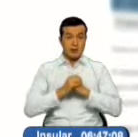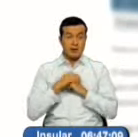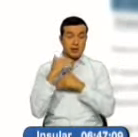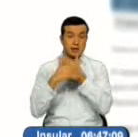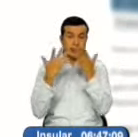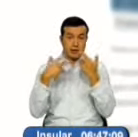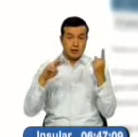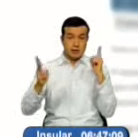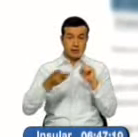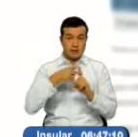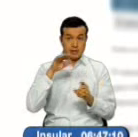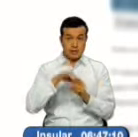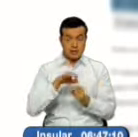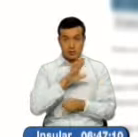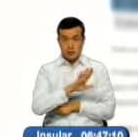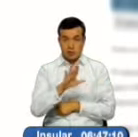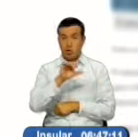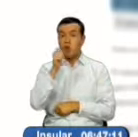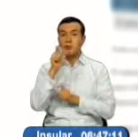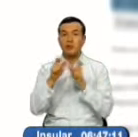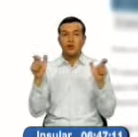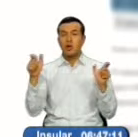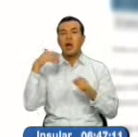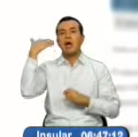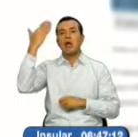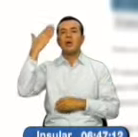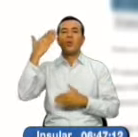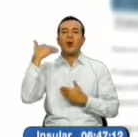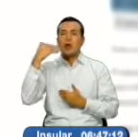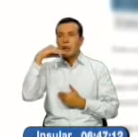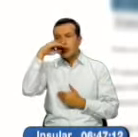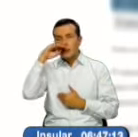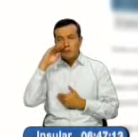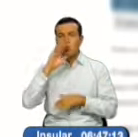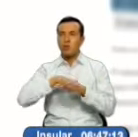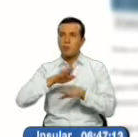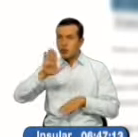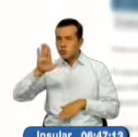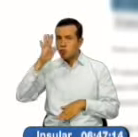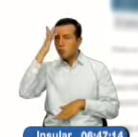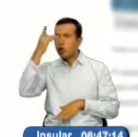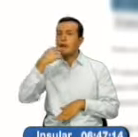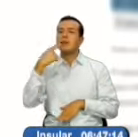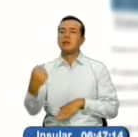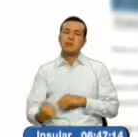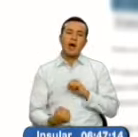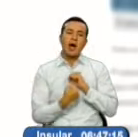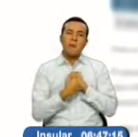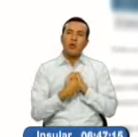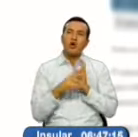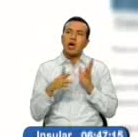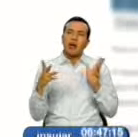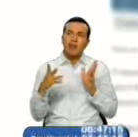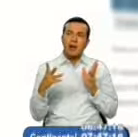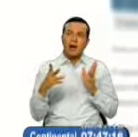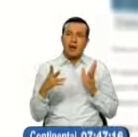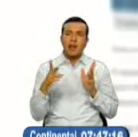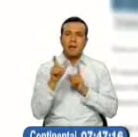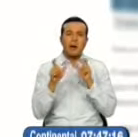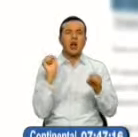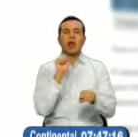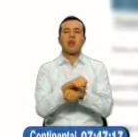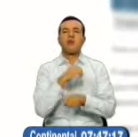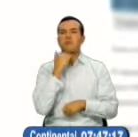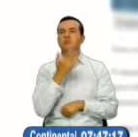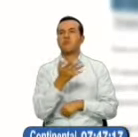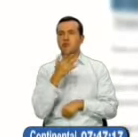de la segunda vuelta electoral. Otros culparon al alcalde de Guayaquil, Jaime Nebot, por supuestamente haber traicionado a la ciudadanía,